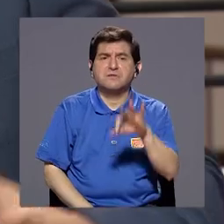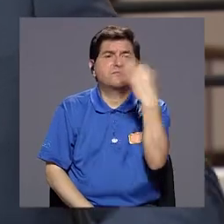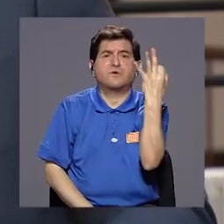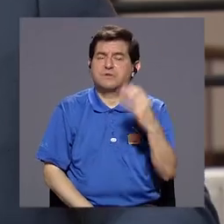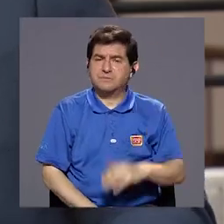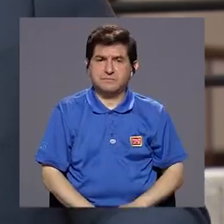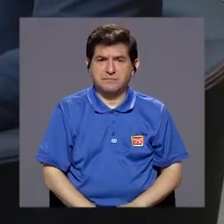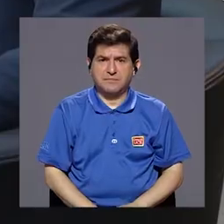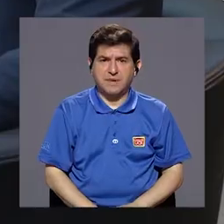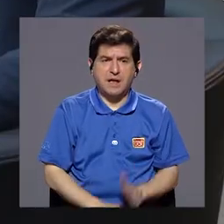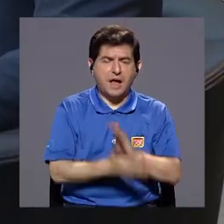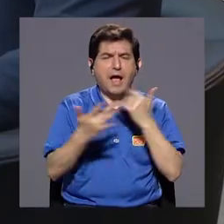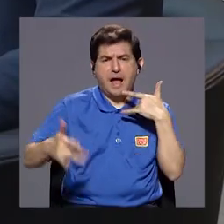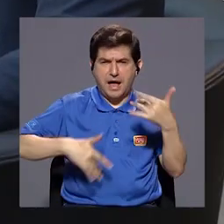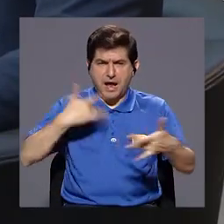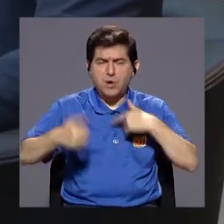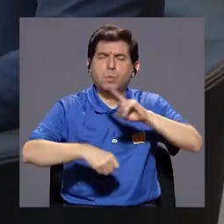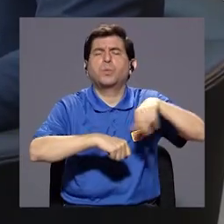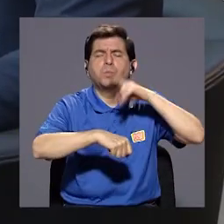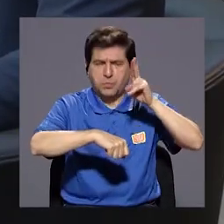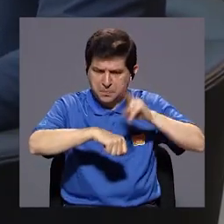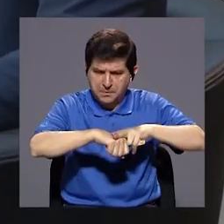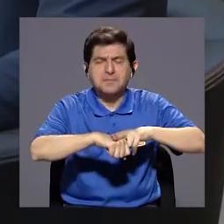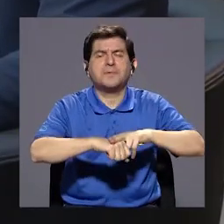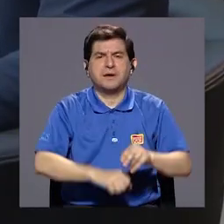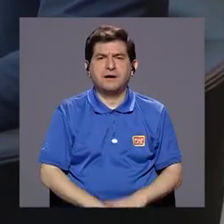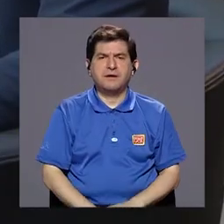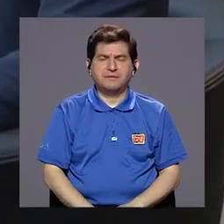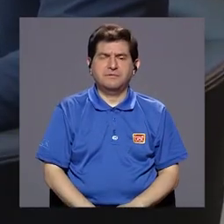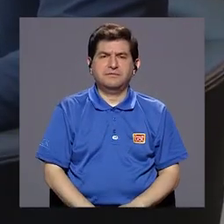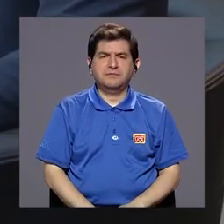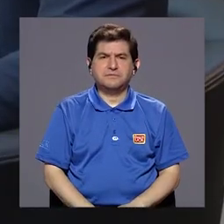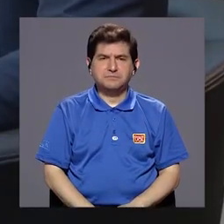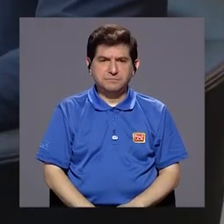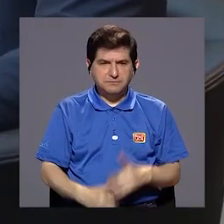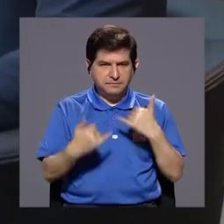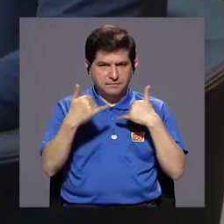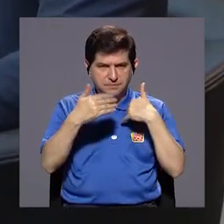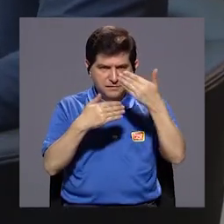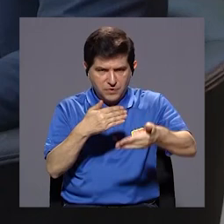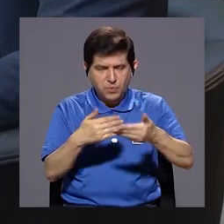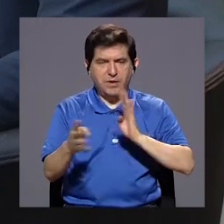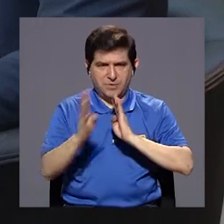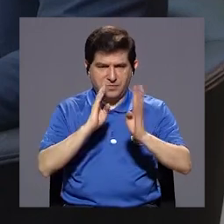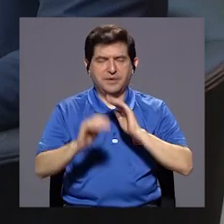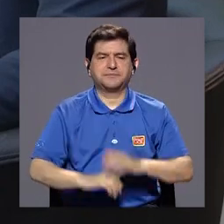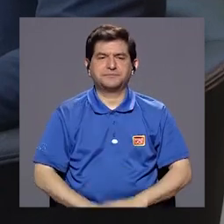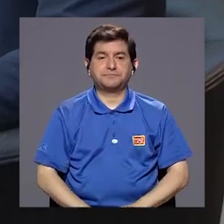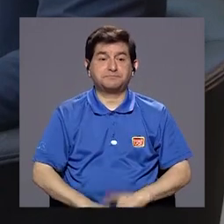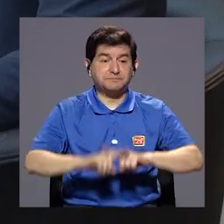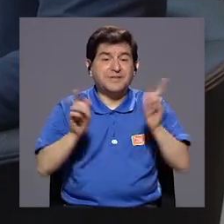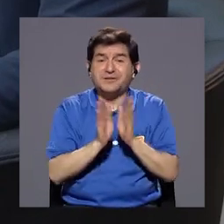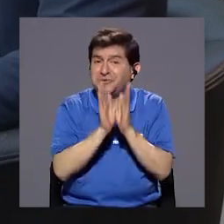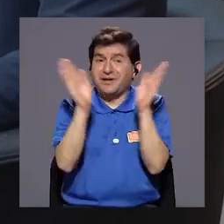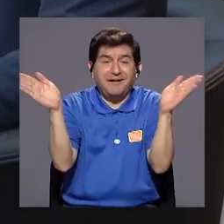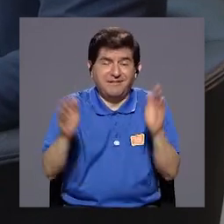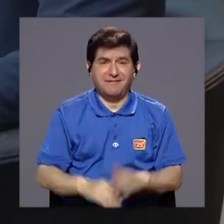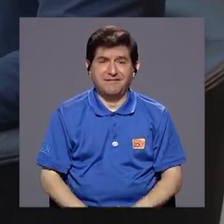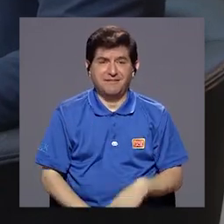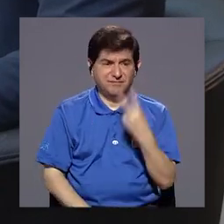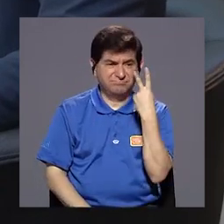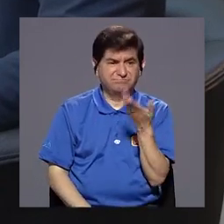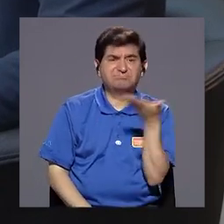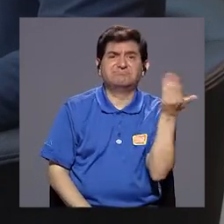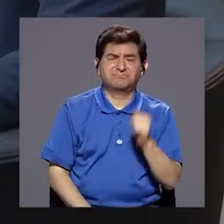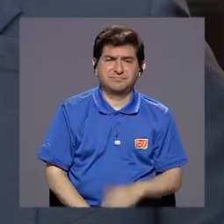múltiples formas. Hay algunos síntomas que son muy comunes en ese sentido, y lo vamos a hablar ahorita más uh-huh, adelante, pero en general lo que